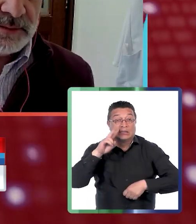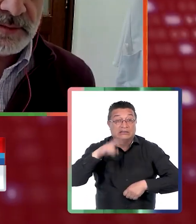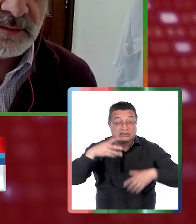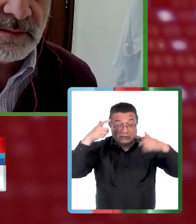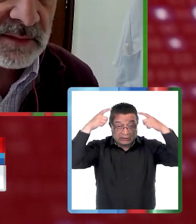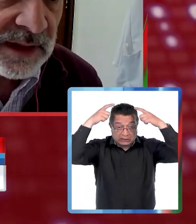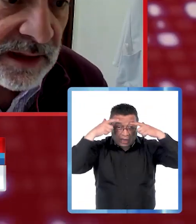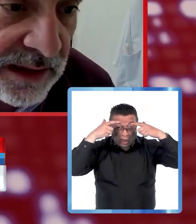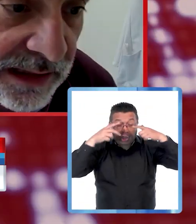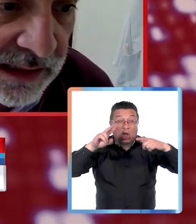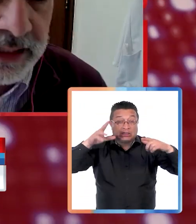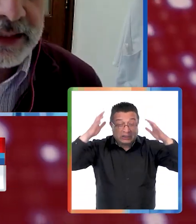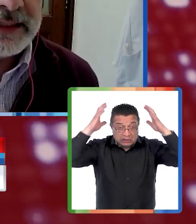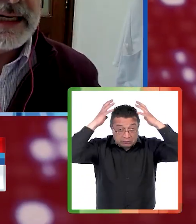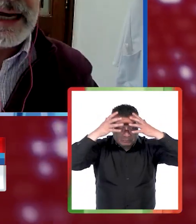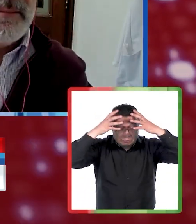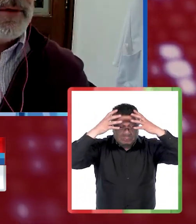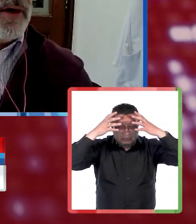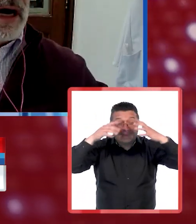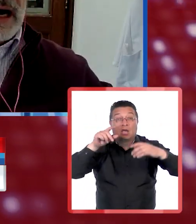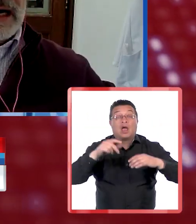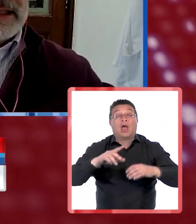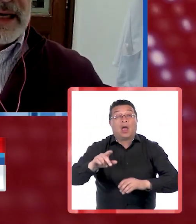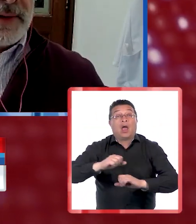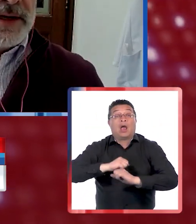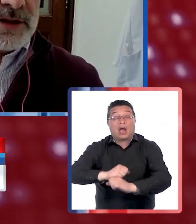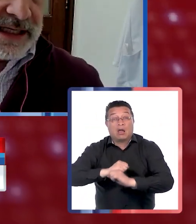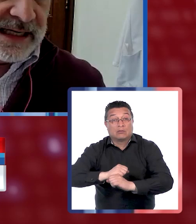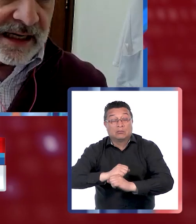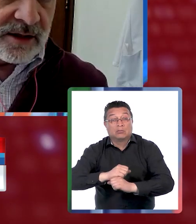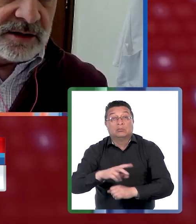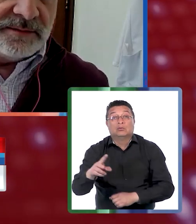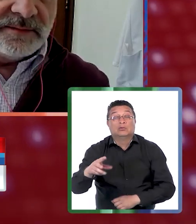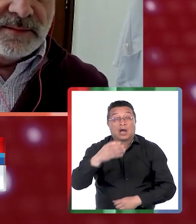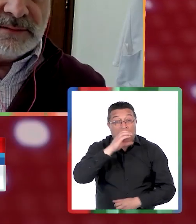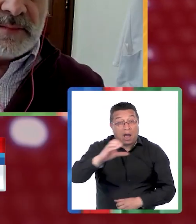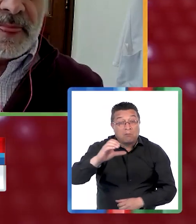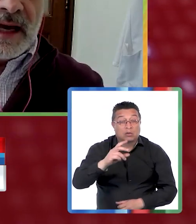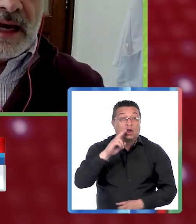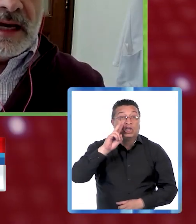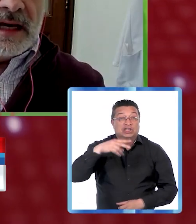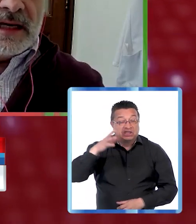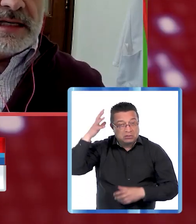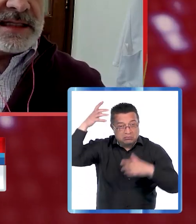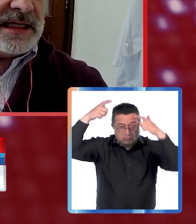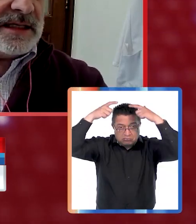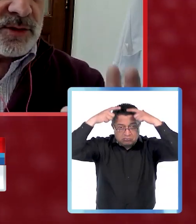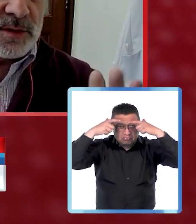sin casco. La gente del campo anda a caballo sin casco, ¿no?